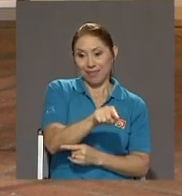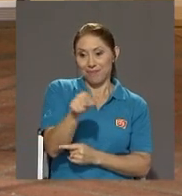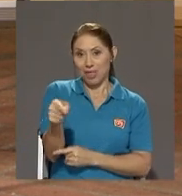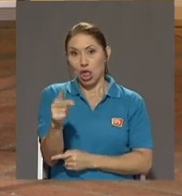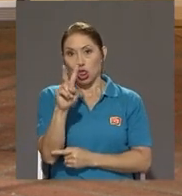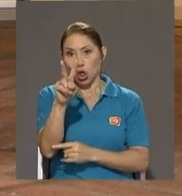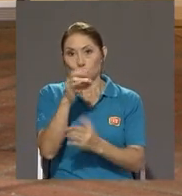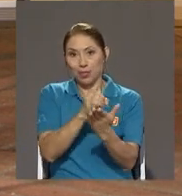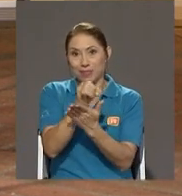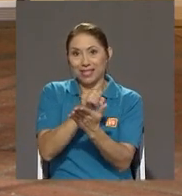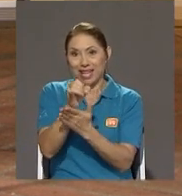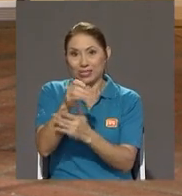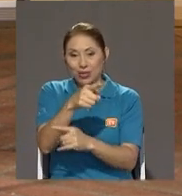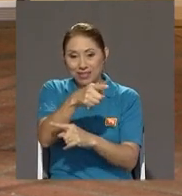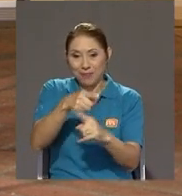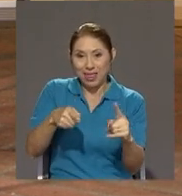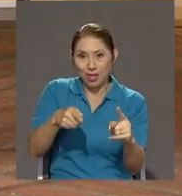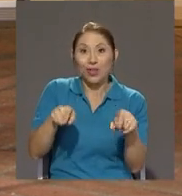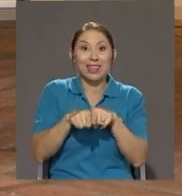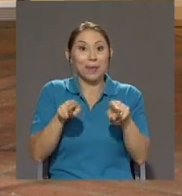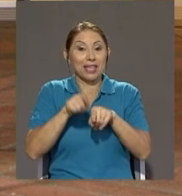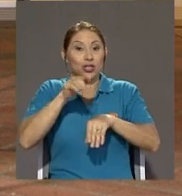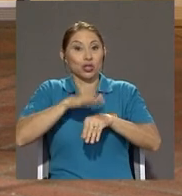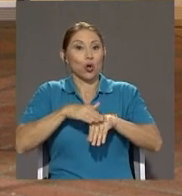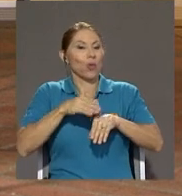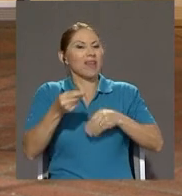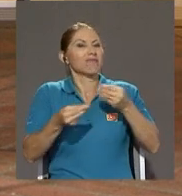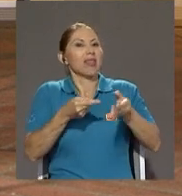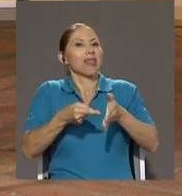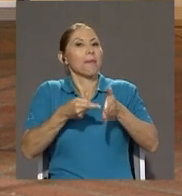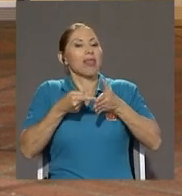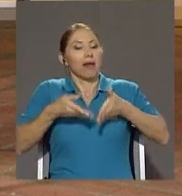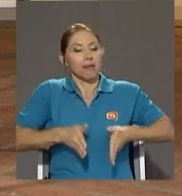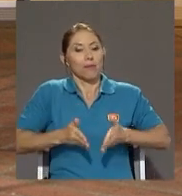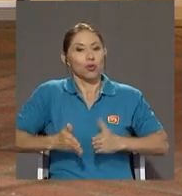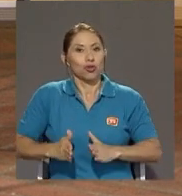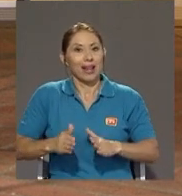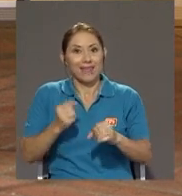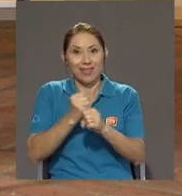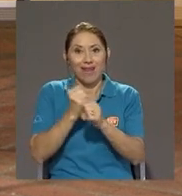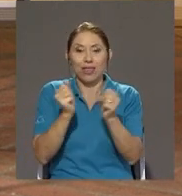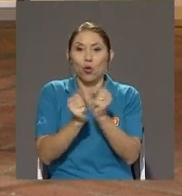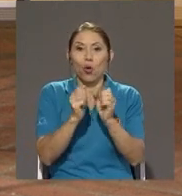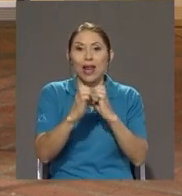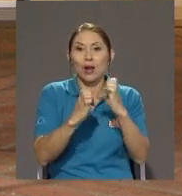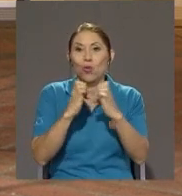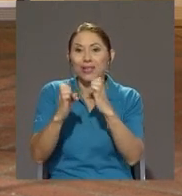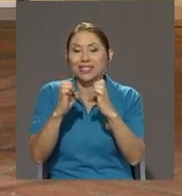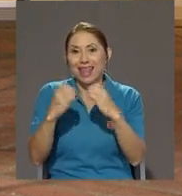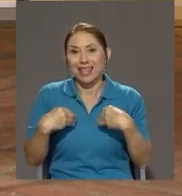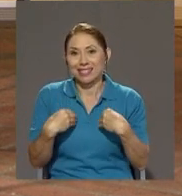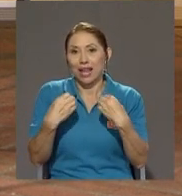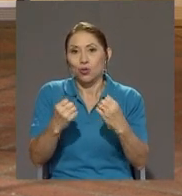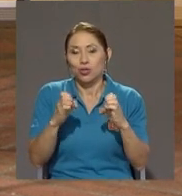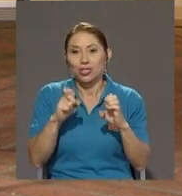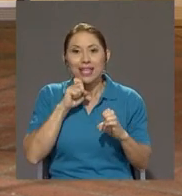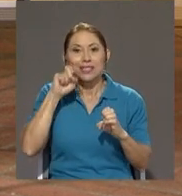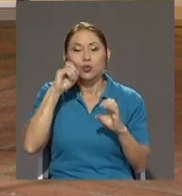partir de esta que hice sobre demanda reproductiva y trabajando con la encuesta de salud sexual y reproductiva, por curiosidad yo me había puesto a